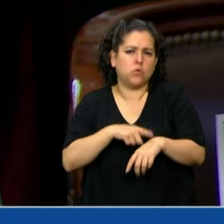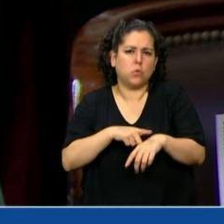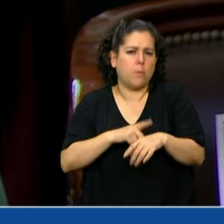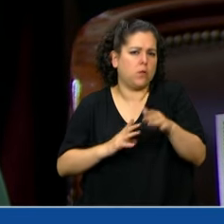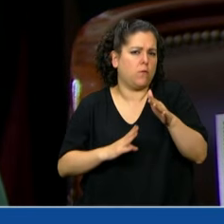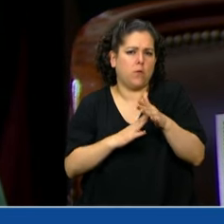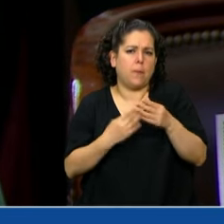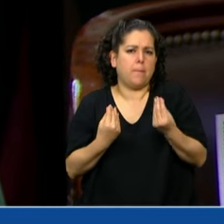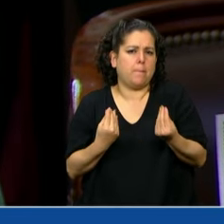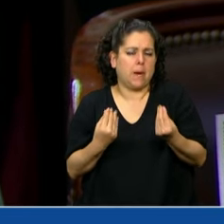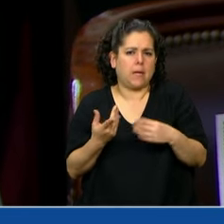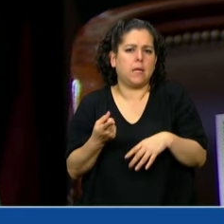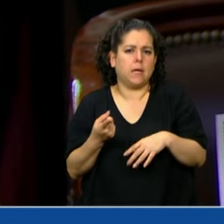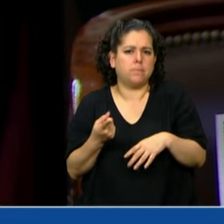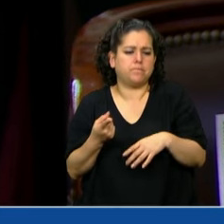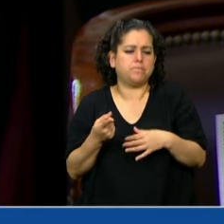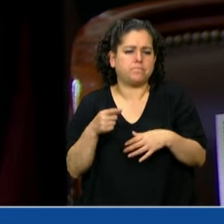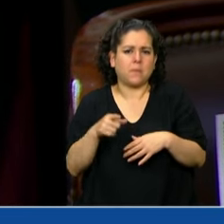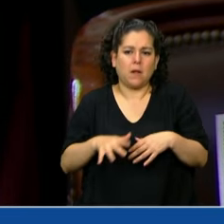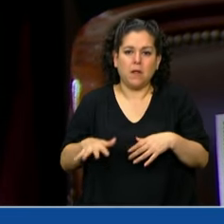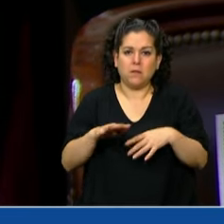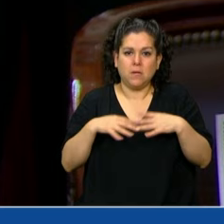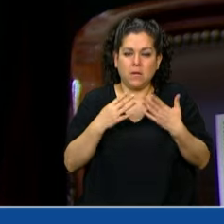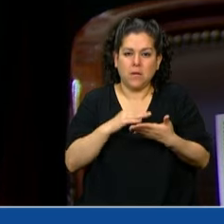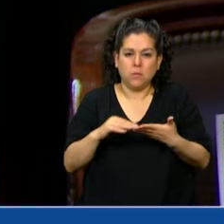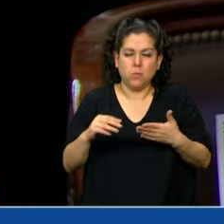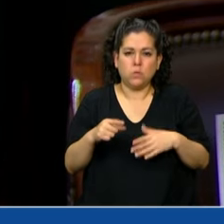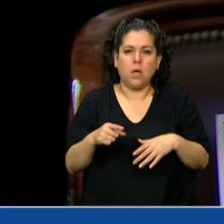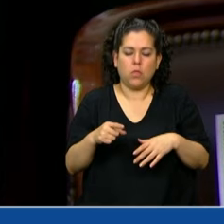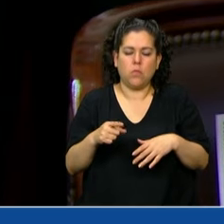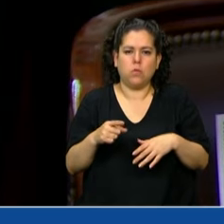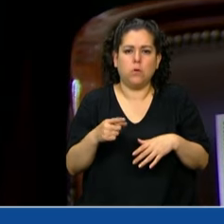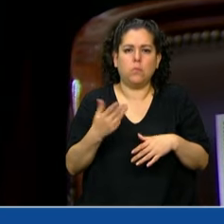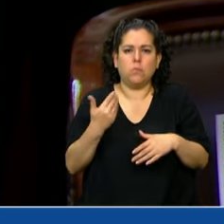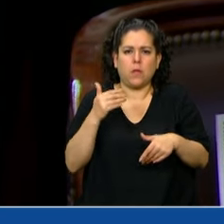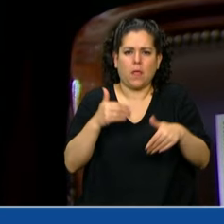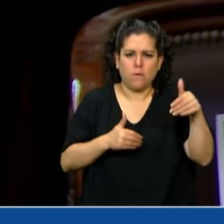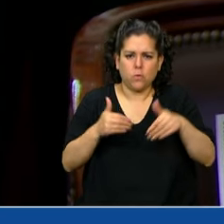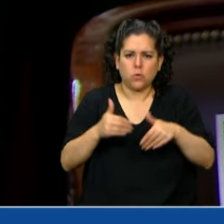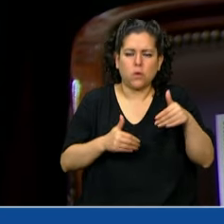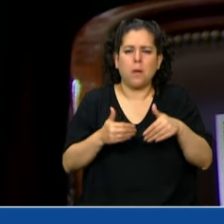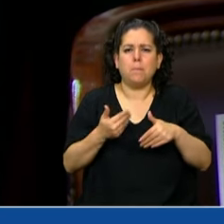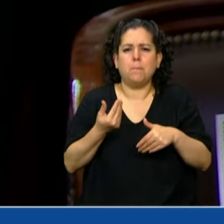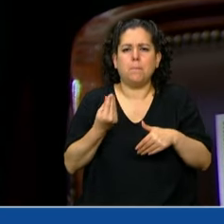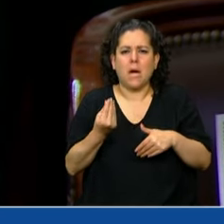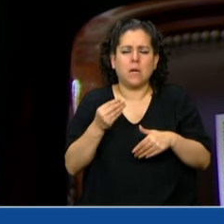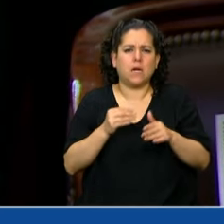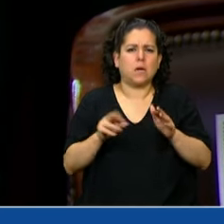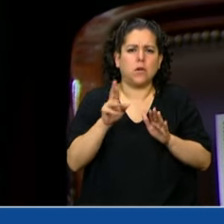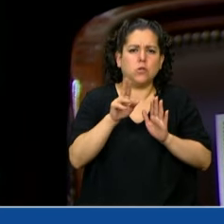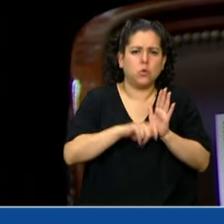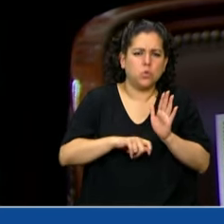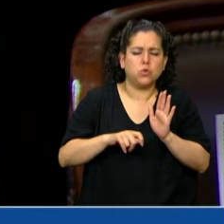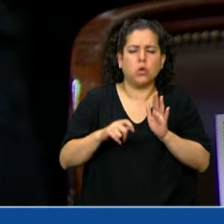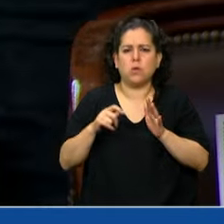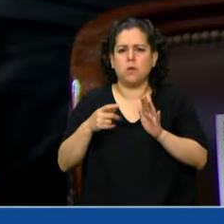fundamental para que este recinto eh haga sus votos para que las resoluciones de todos los